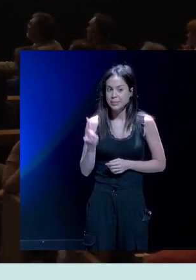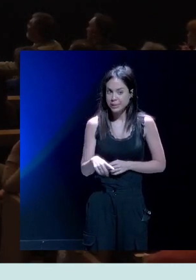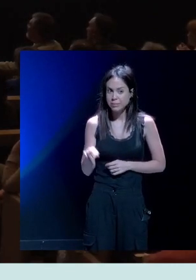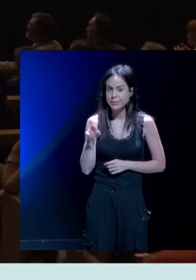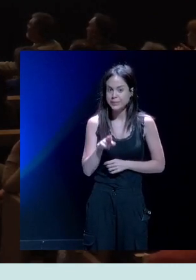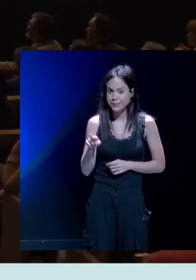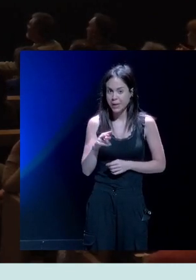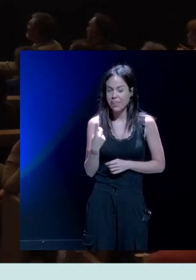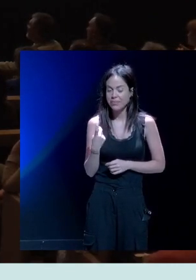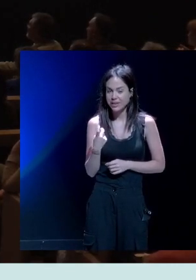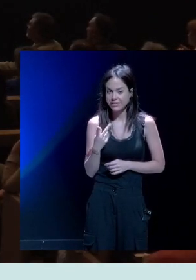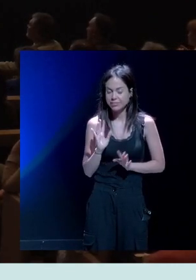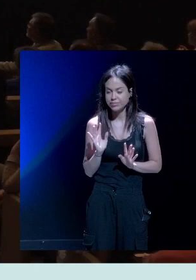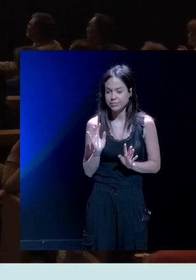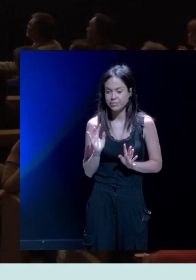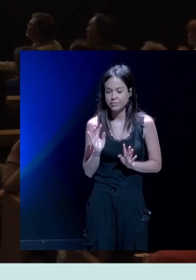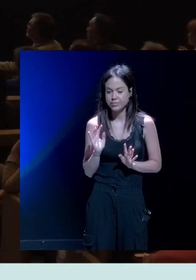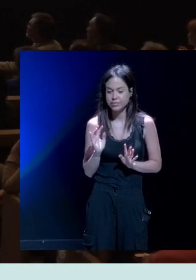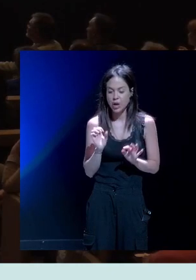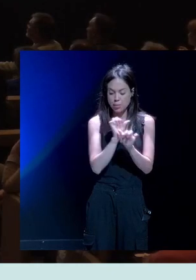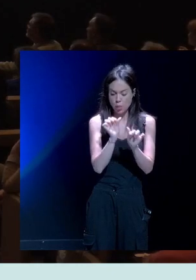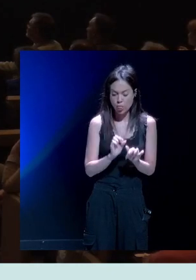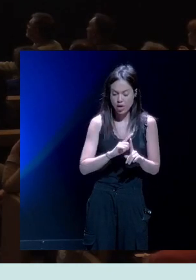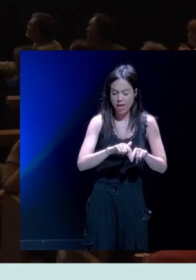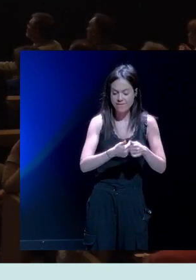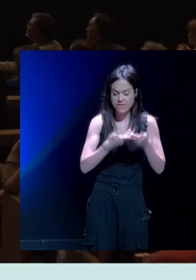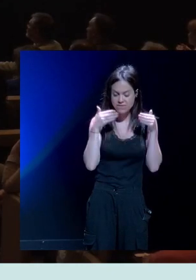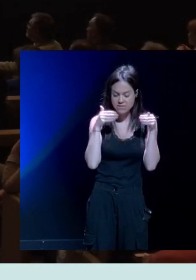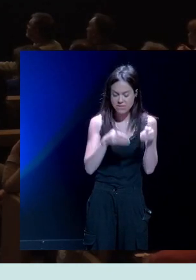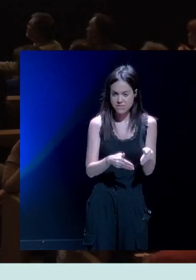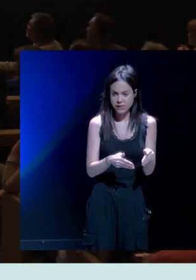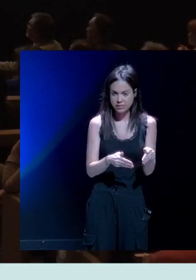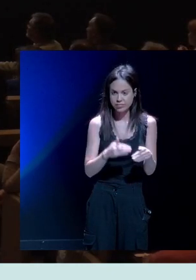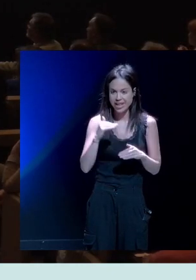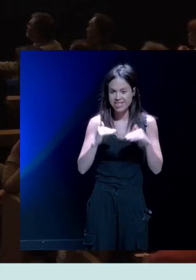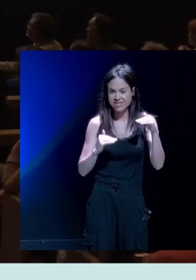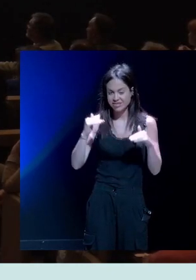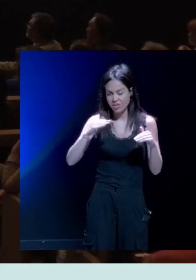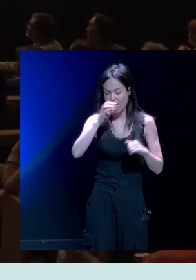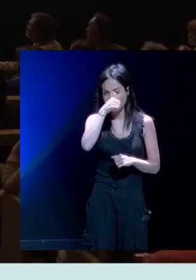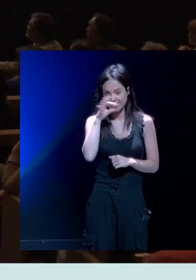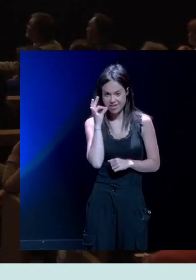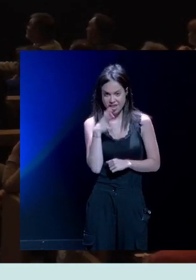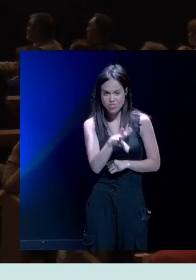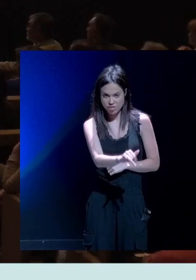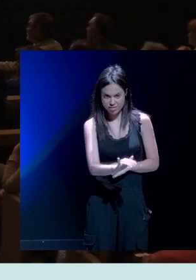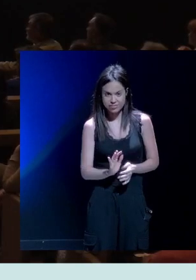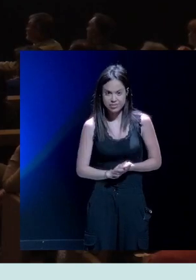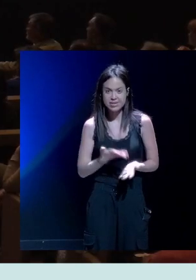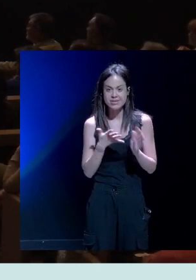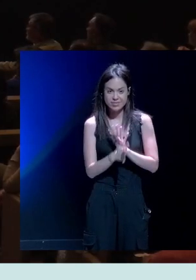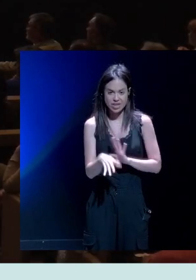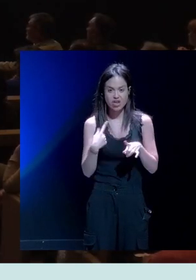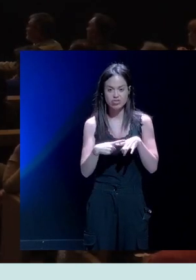modelo basado en la familia se basa en desigualdades de género, es decir, que también tiene